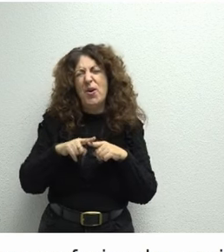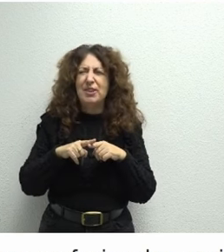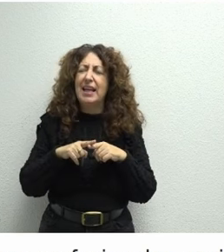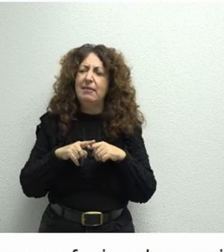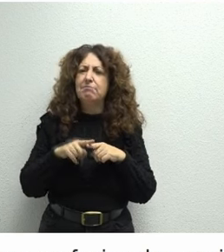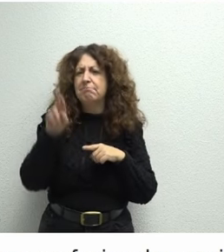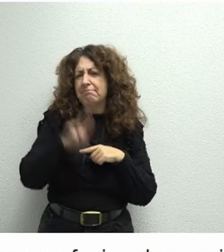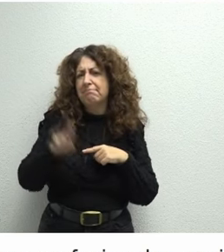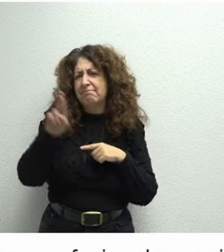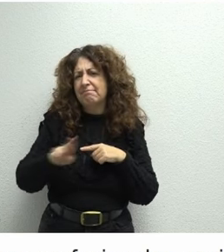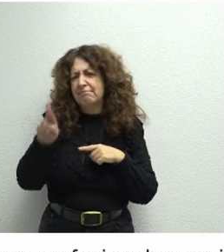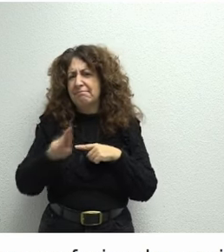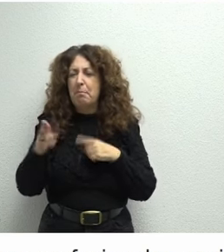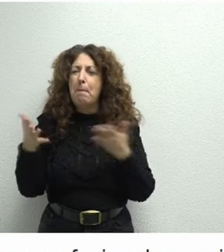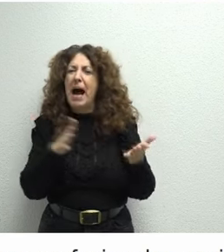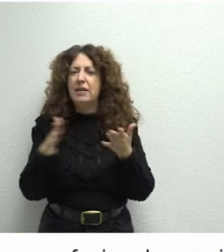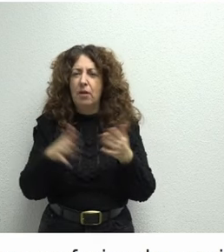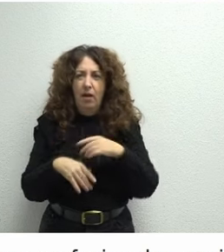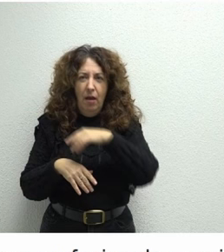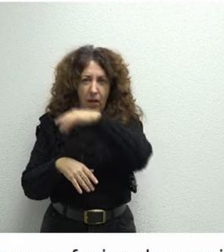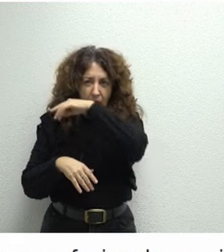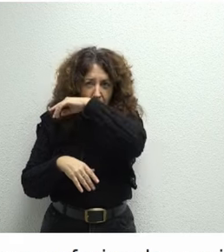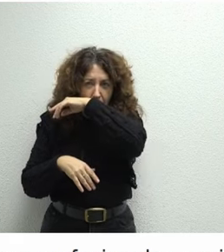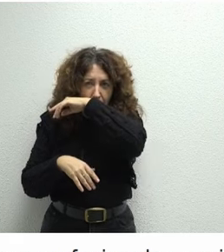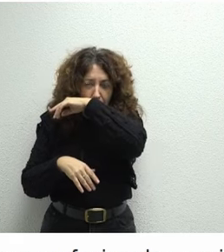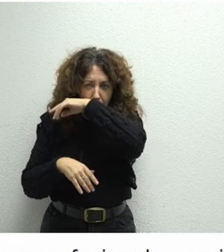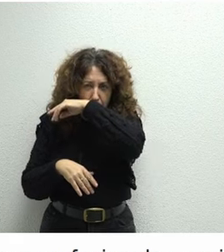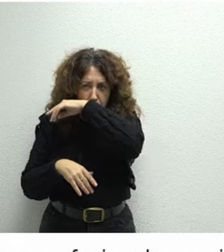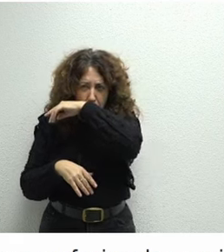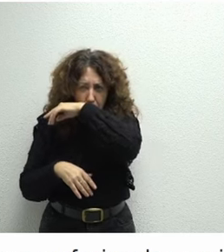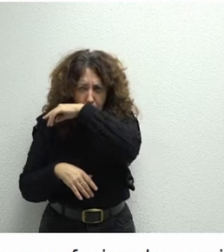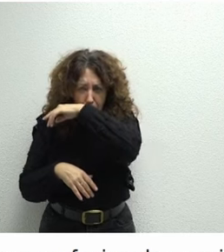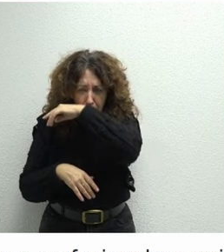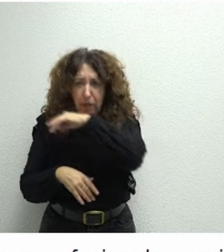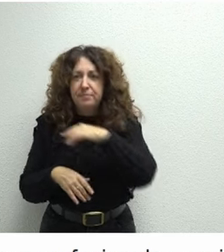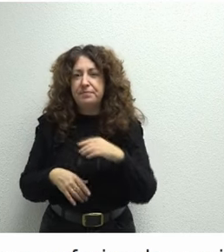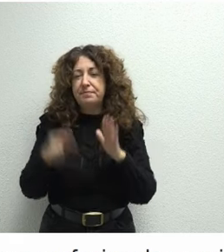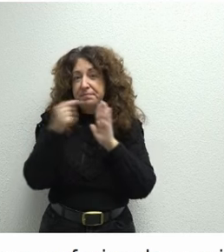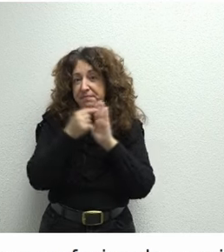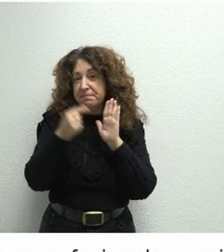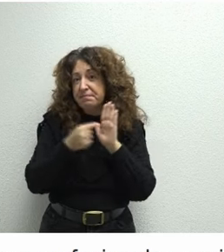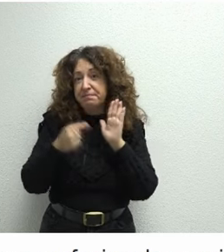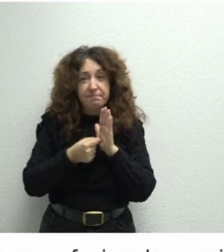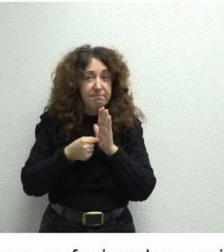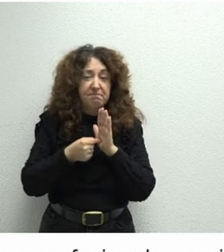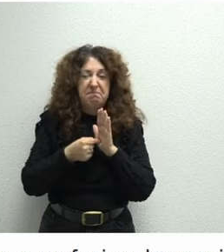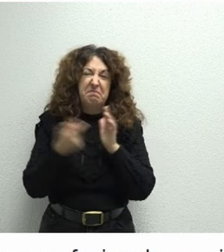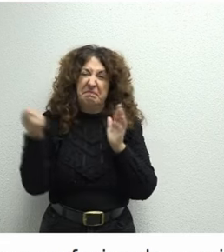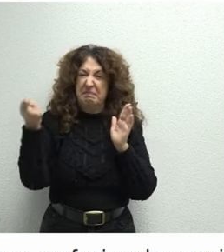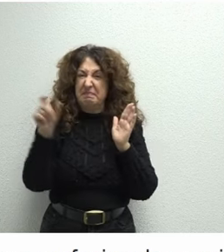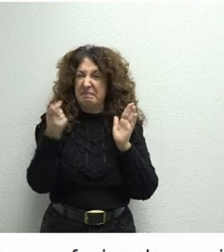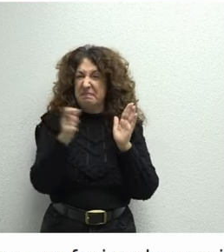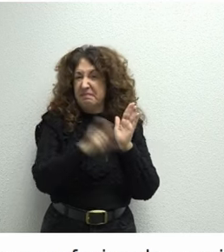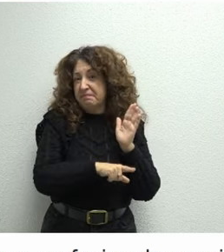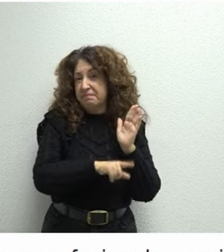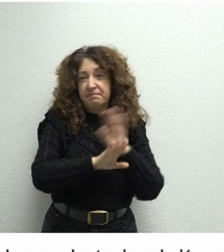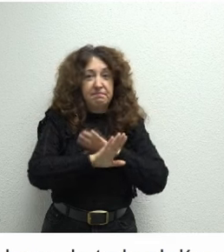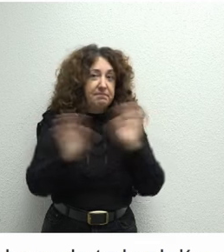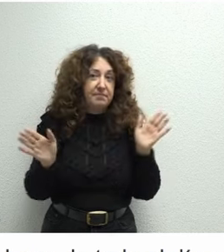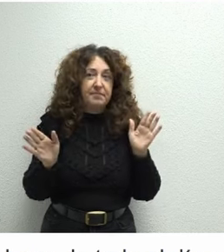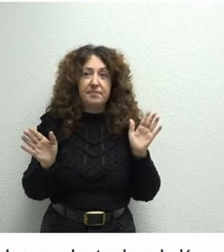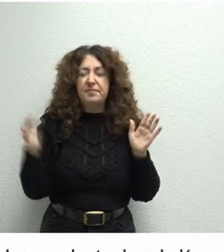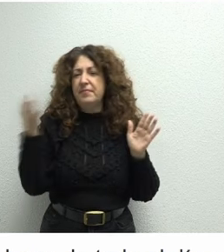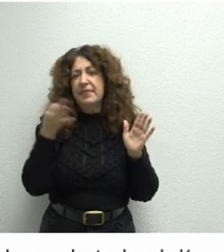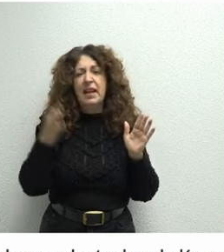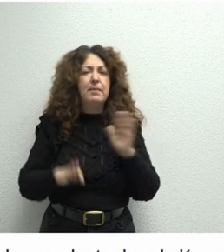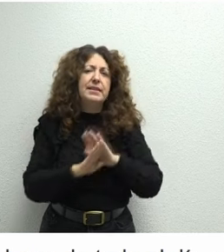mismas en las mismas HM barreras en los mismos avances entonces bueno puntualizar que tenemos que